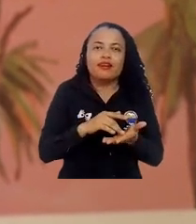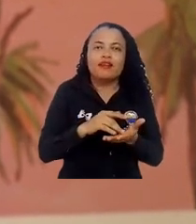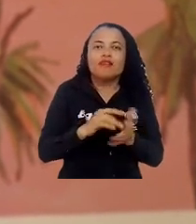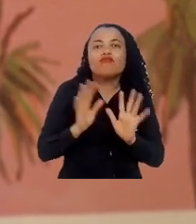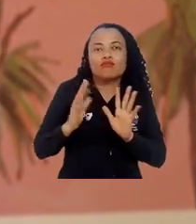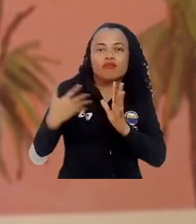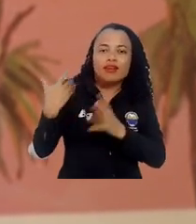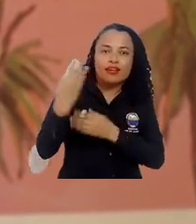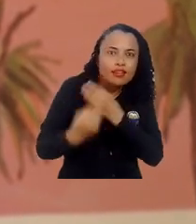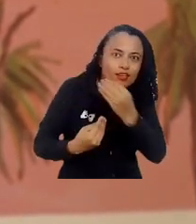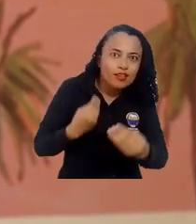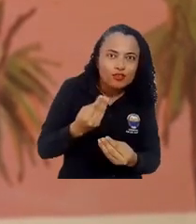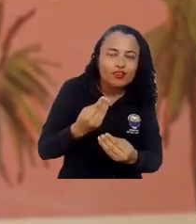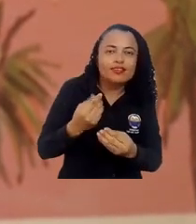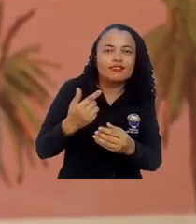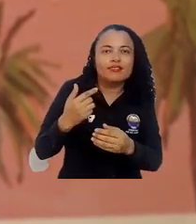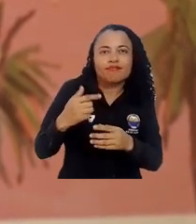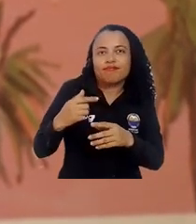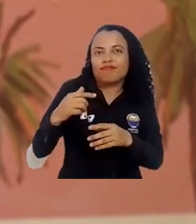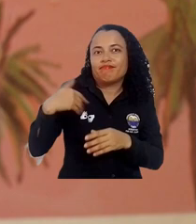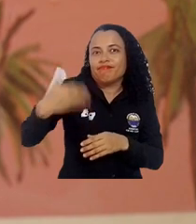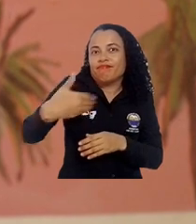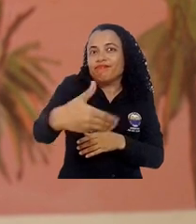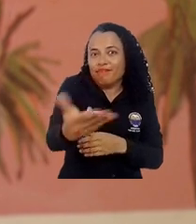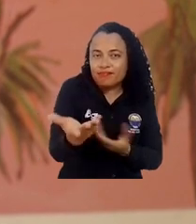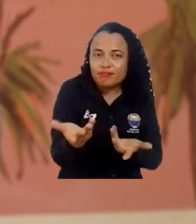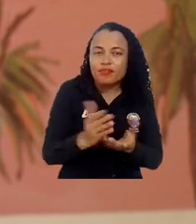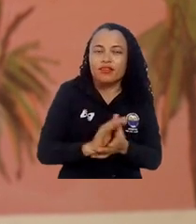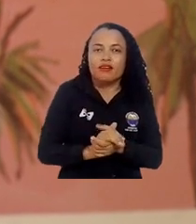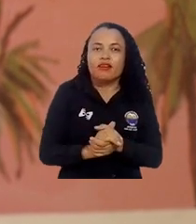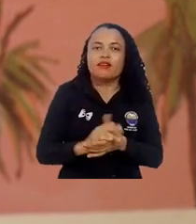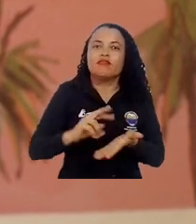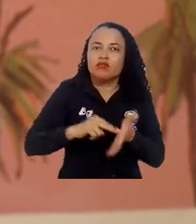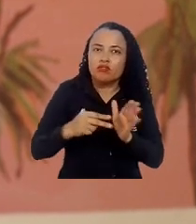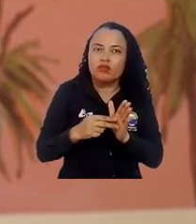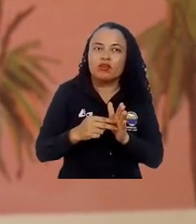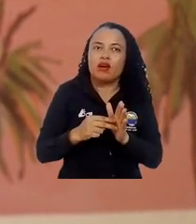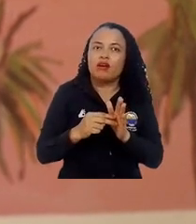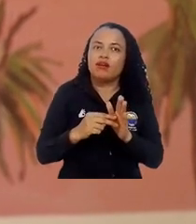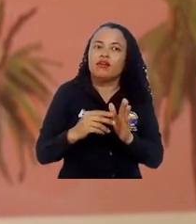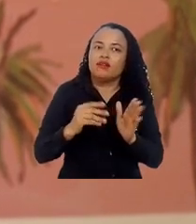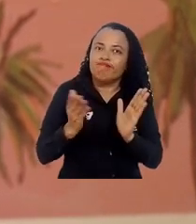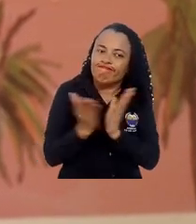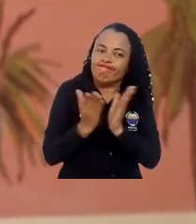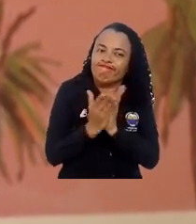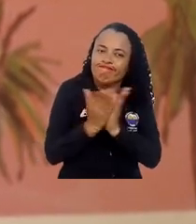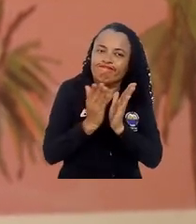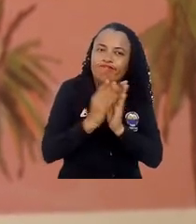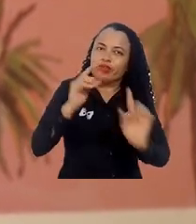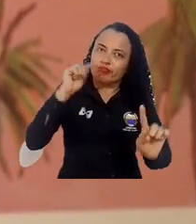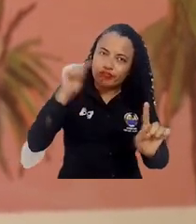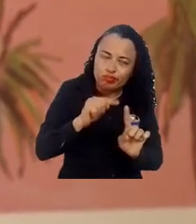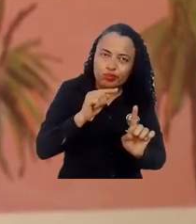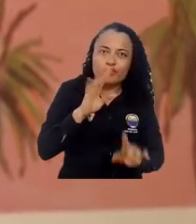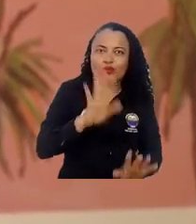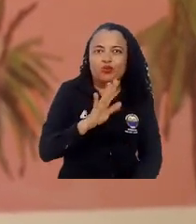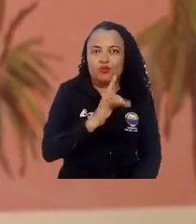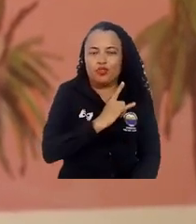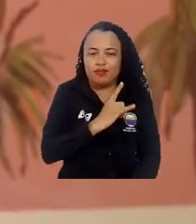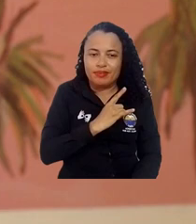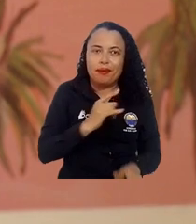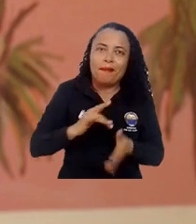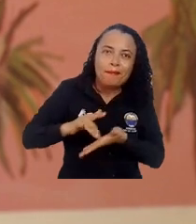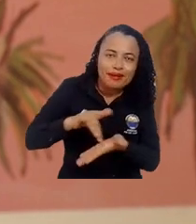participar, pues para otras generaciones que vienen pues detrás de nosotros. Es un impulso pues a estudiar más,